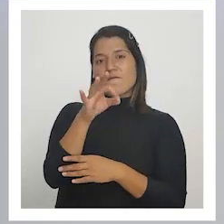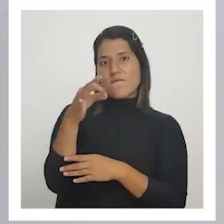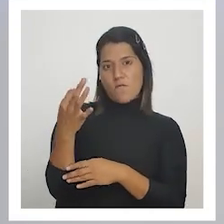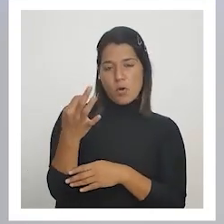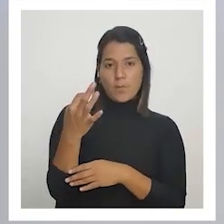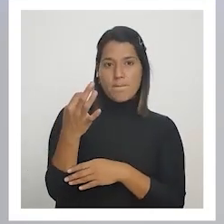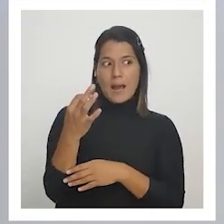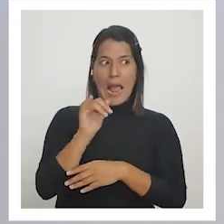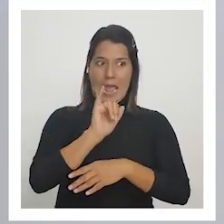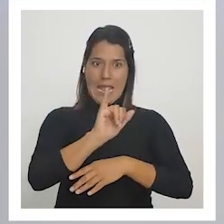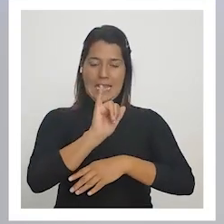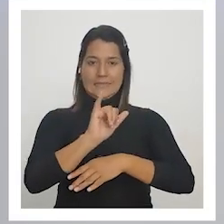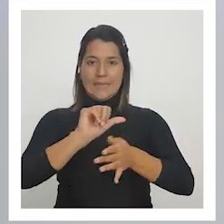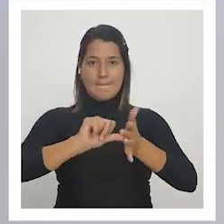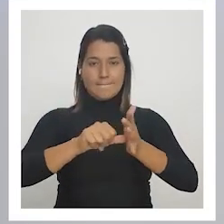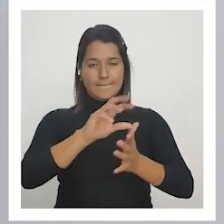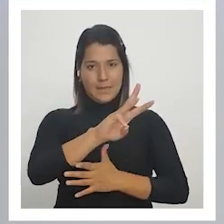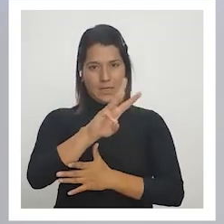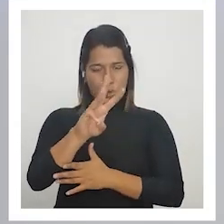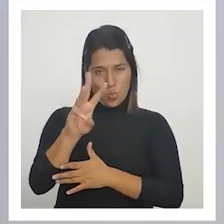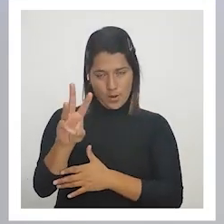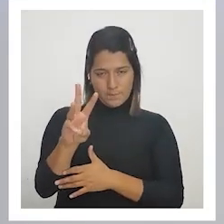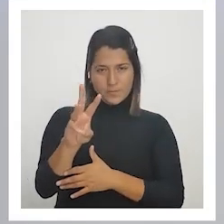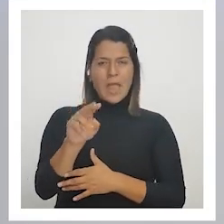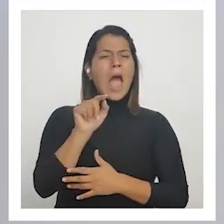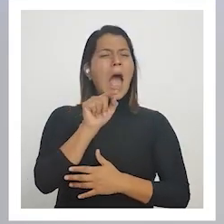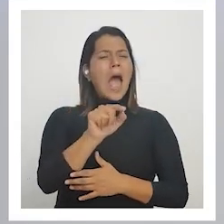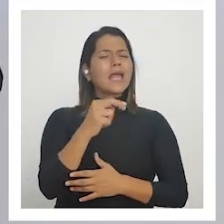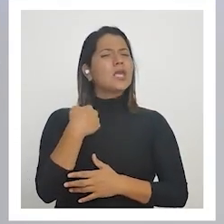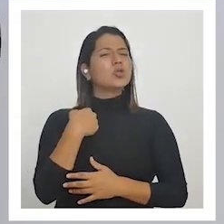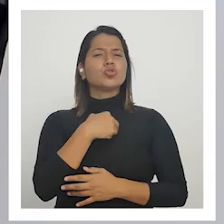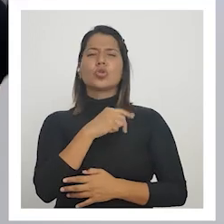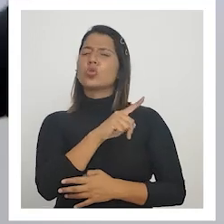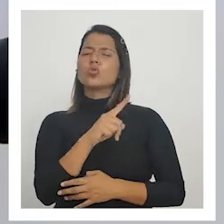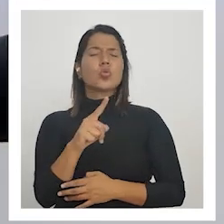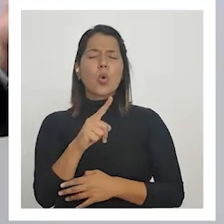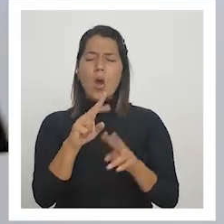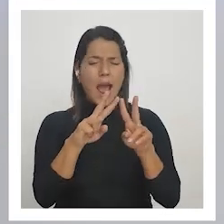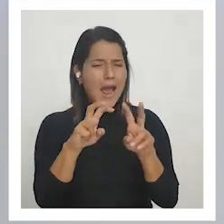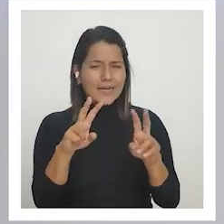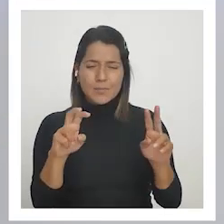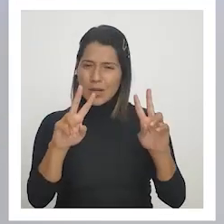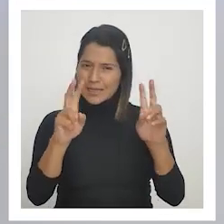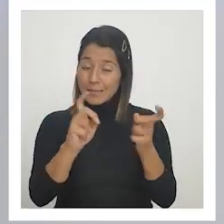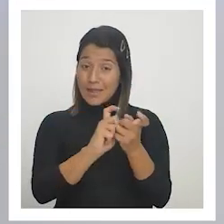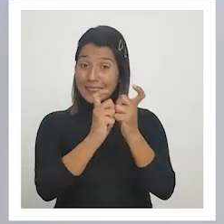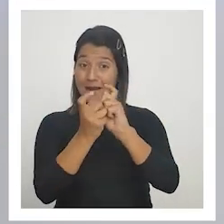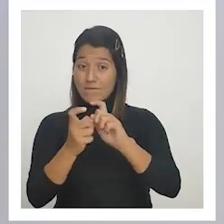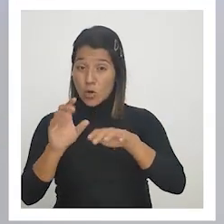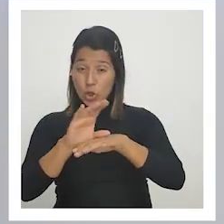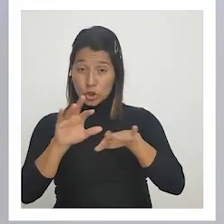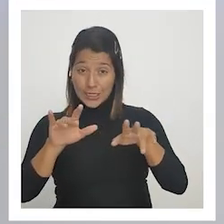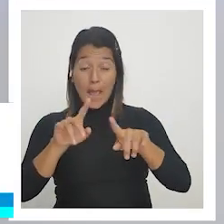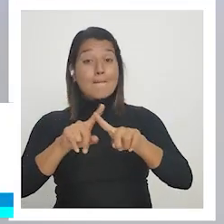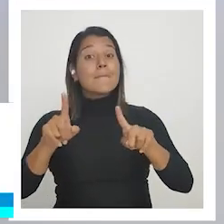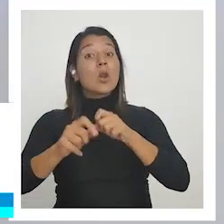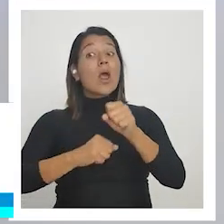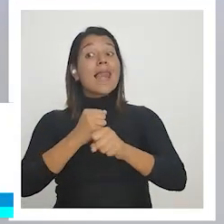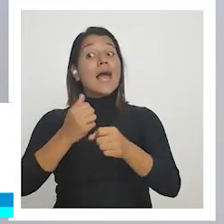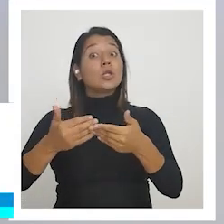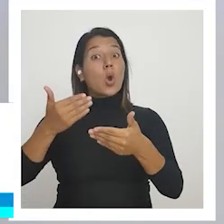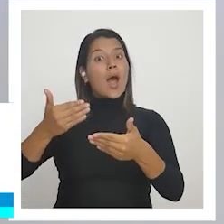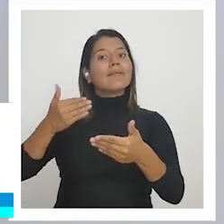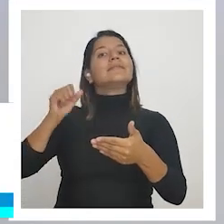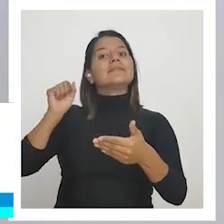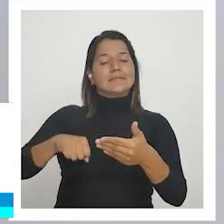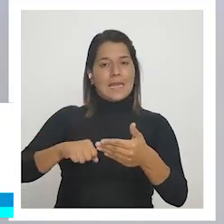este estudio particularmente no analizamos el tema de la transformación digital, pero sí habíamos hecho uno el año anterior, y entre las cosas que veíamos es que